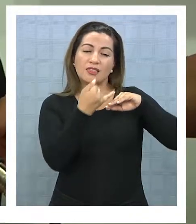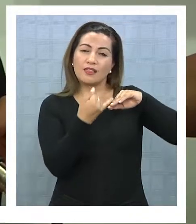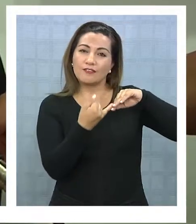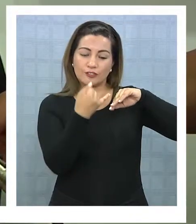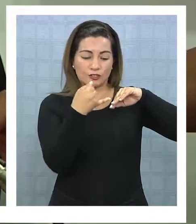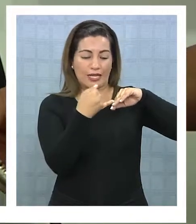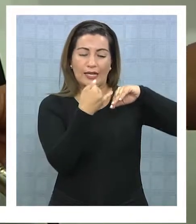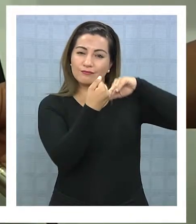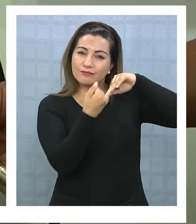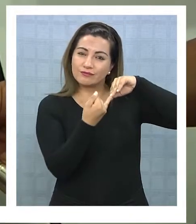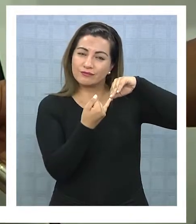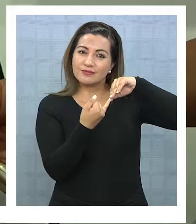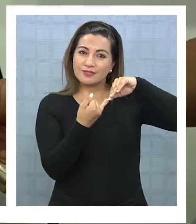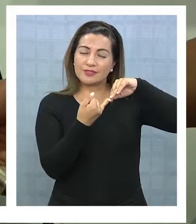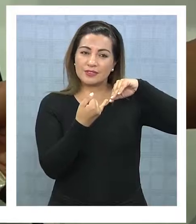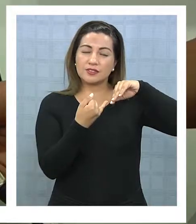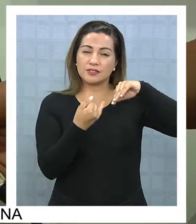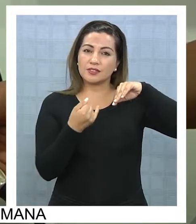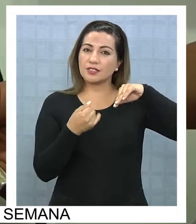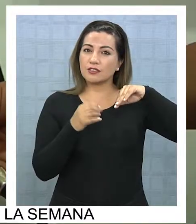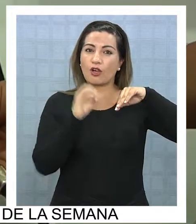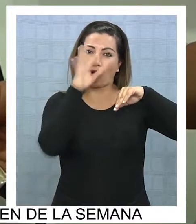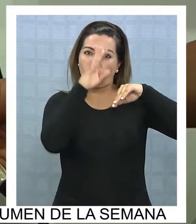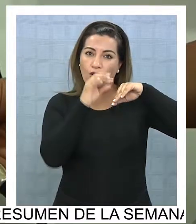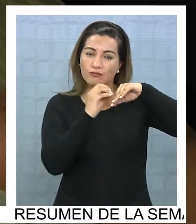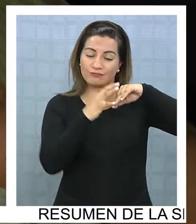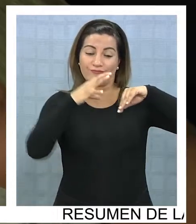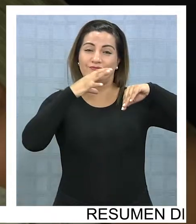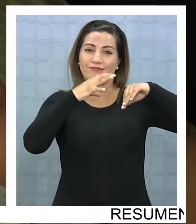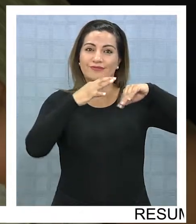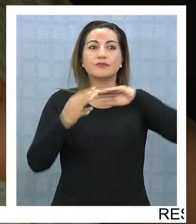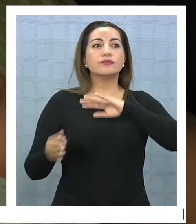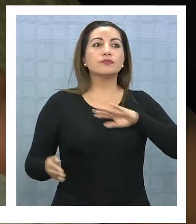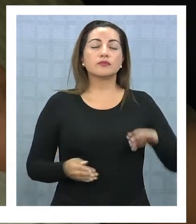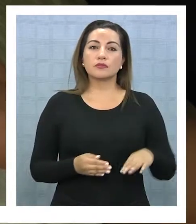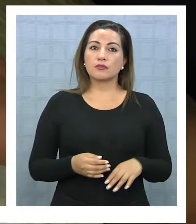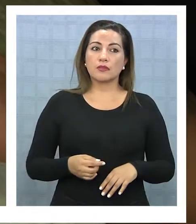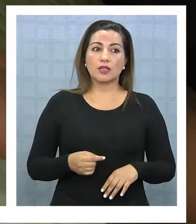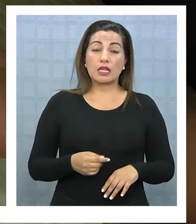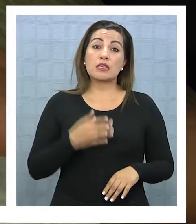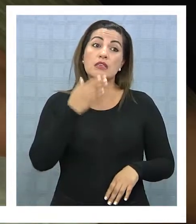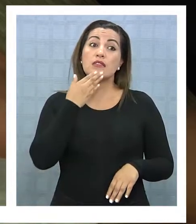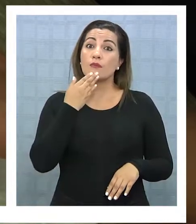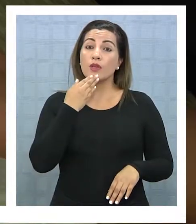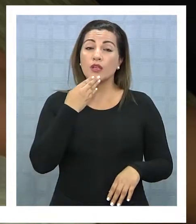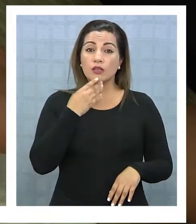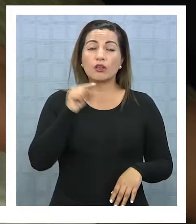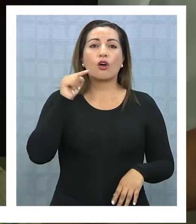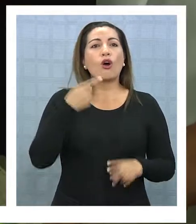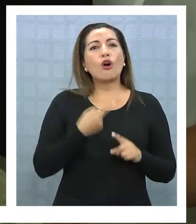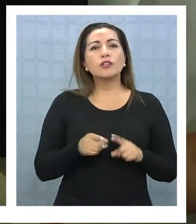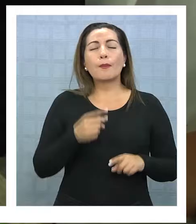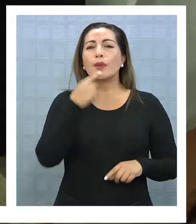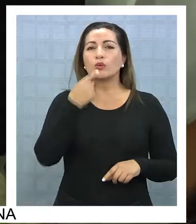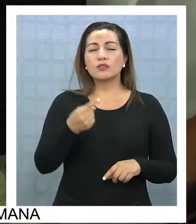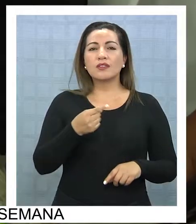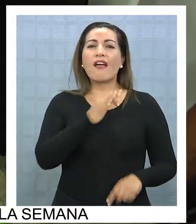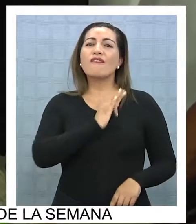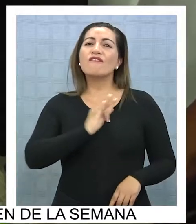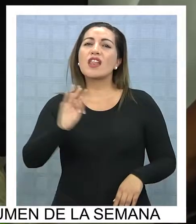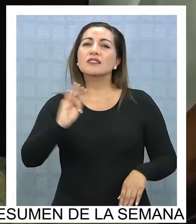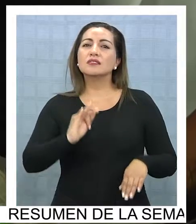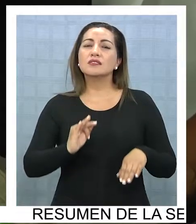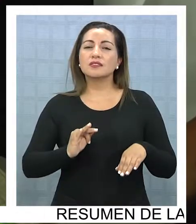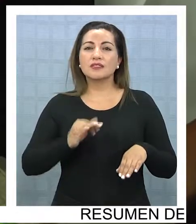uno pone algún color más llamativo igual resalta, ¿no? Y una que nunca pasará de moda. Oiga, ¿y la francesa sigue